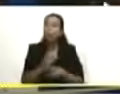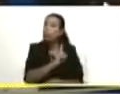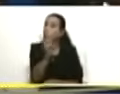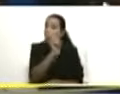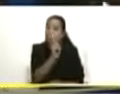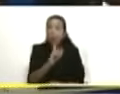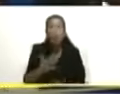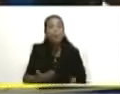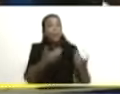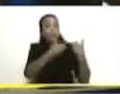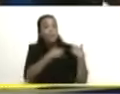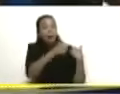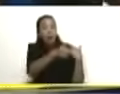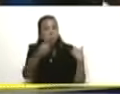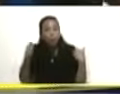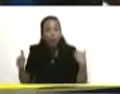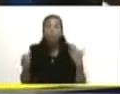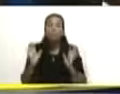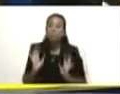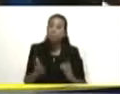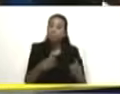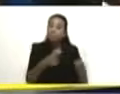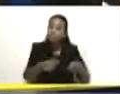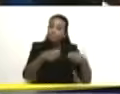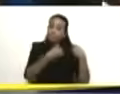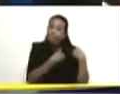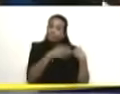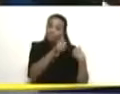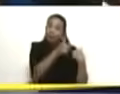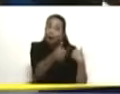con la responsabilidad que corresponde.